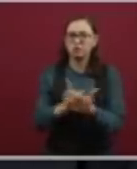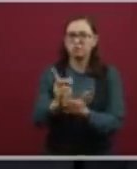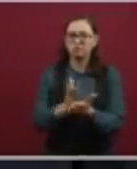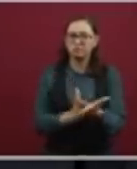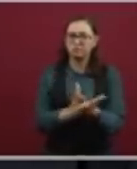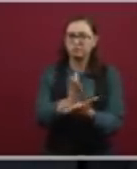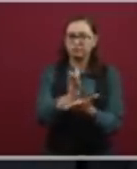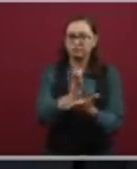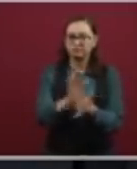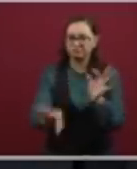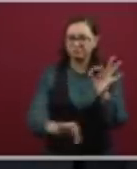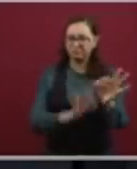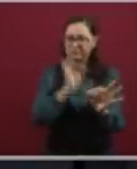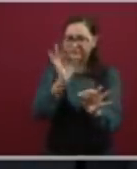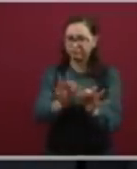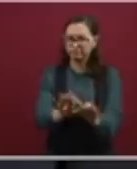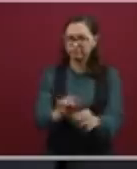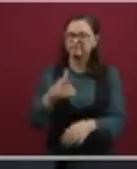Y en eso estoy.